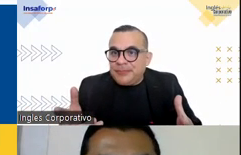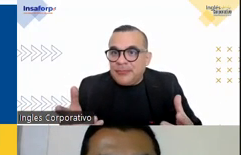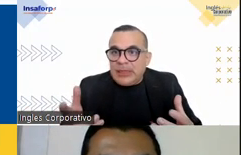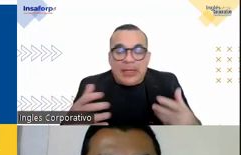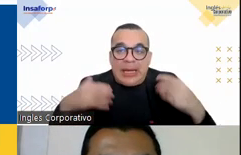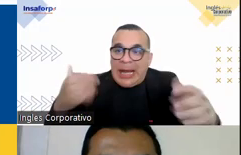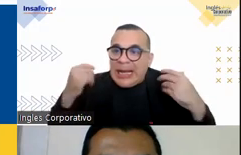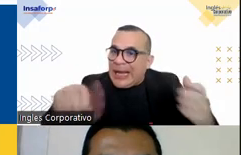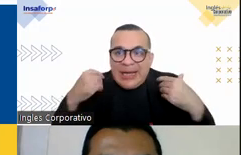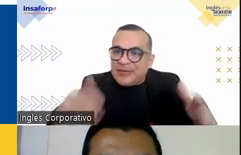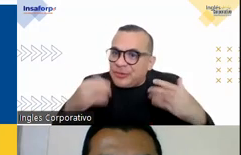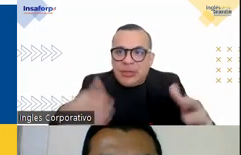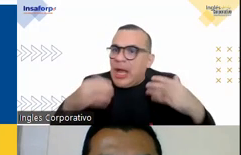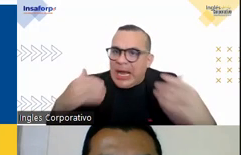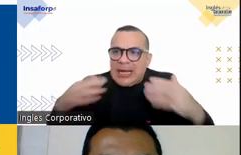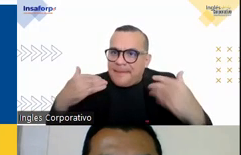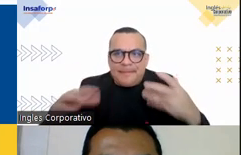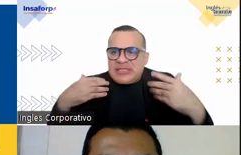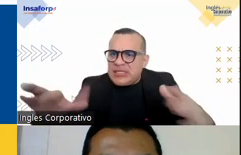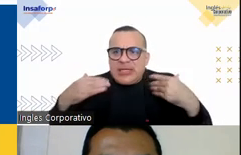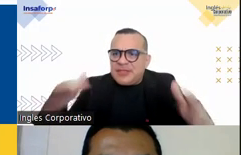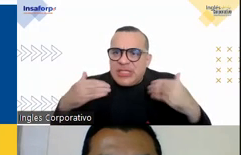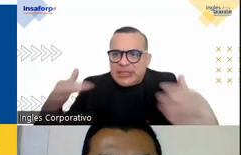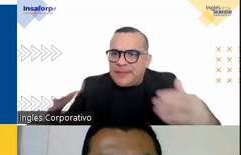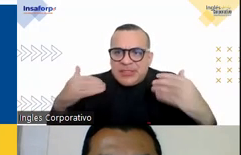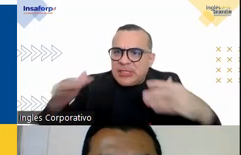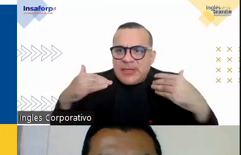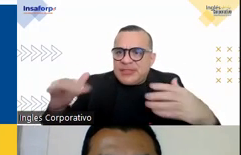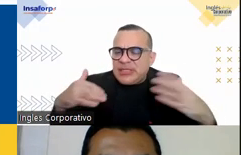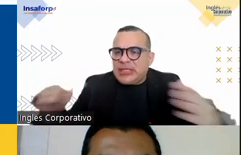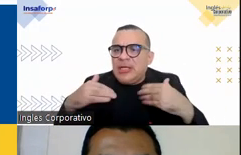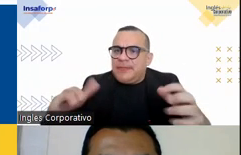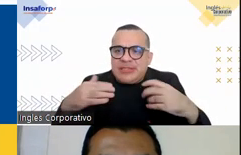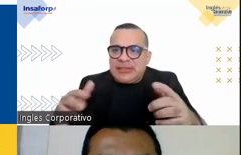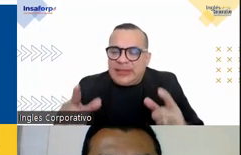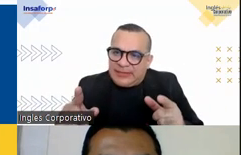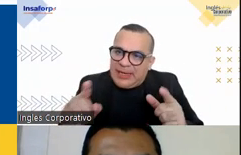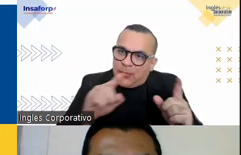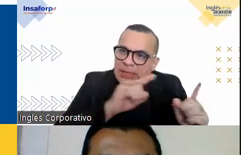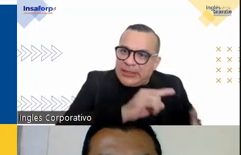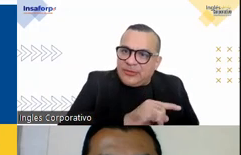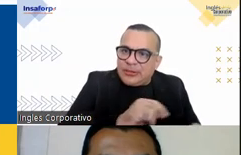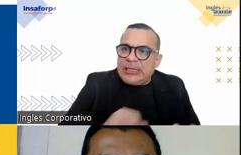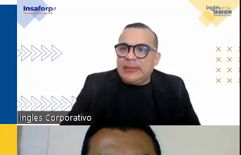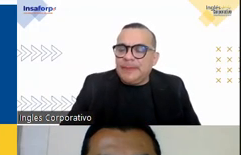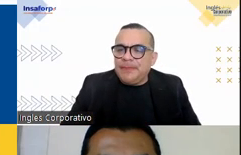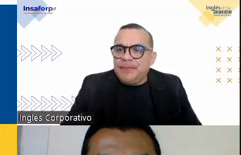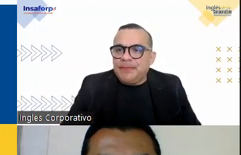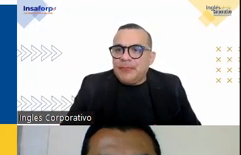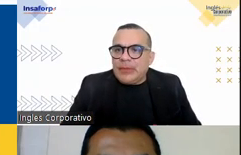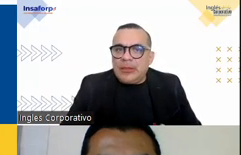recuerda? Haga gestión, haga, visite, visite, visite, visite, visite. Esa es la escuela